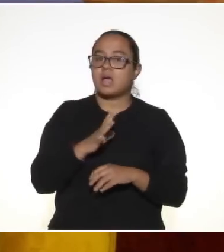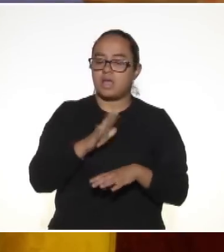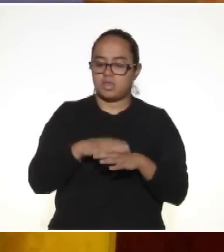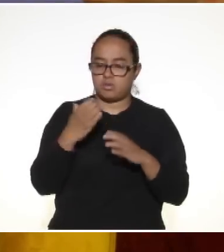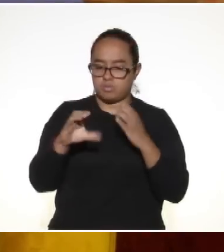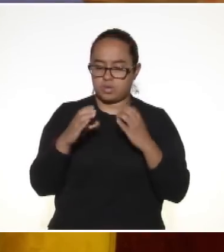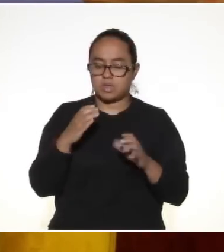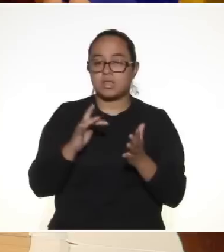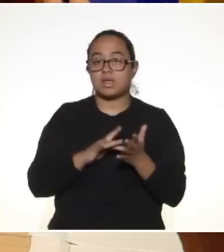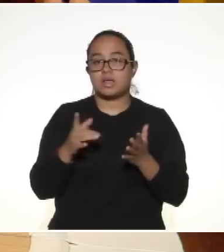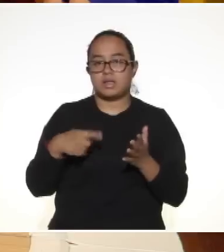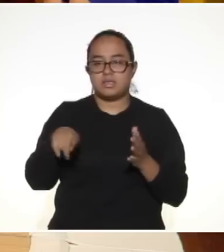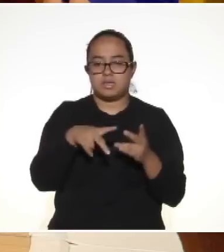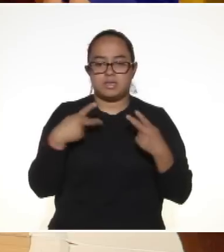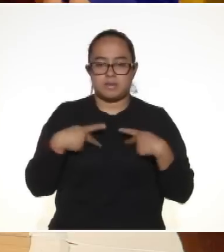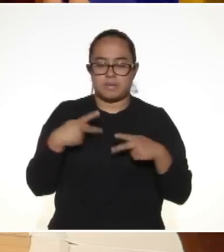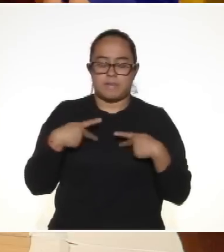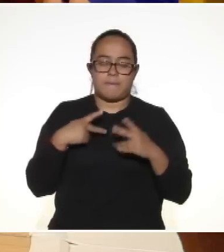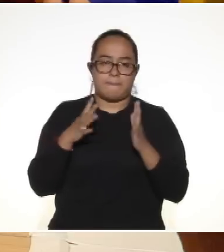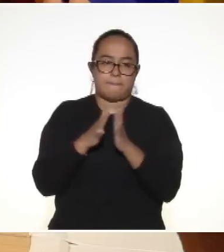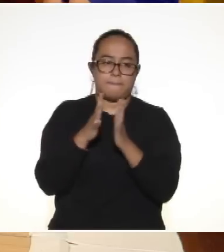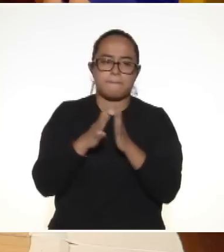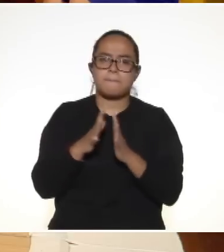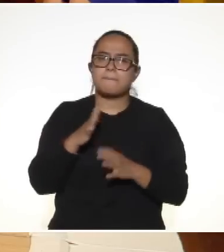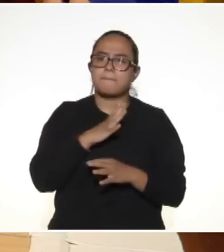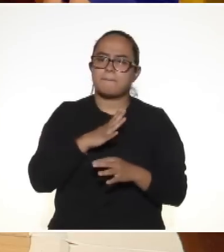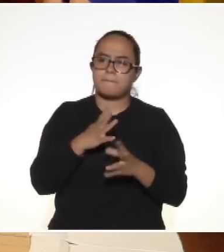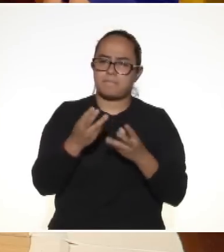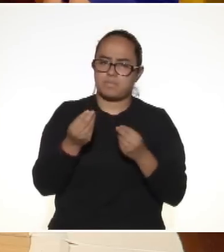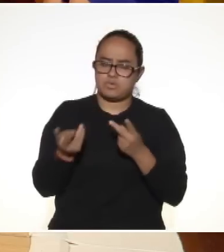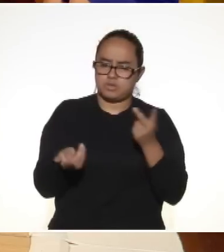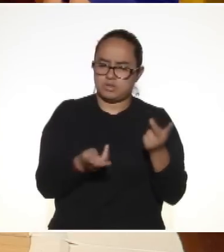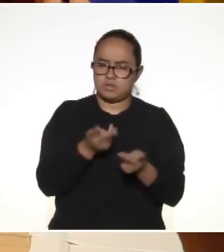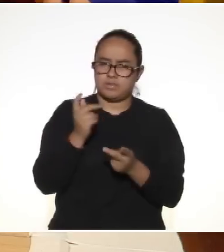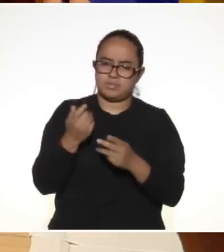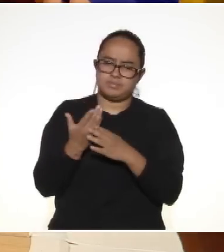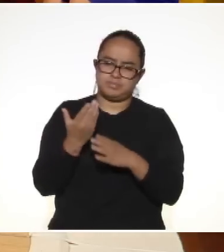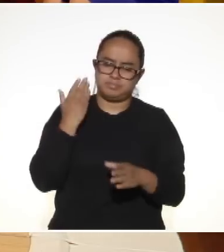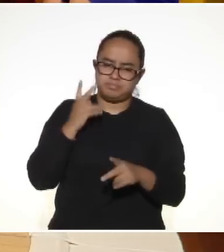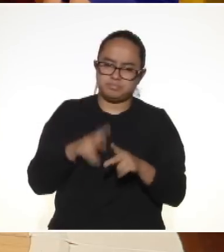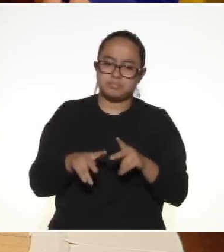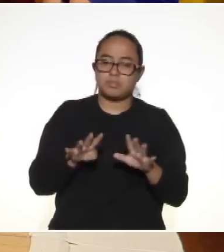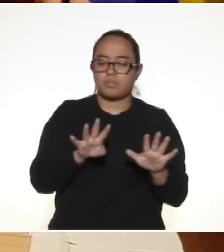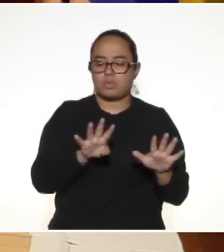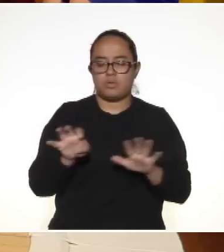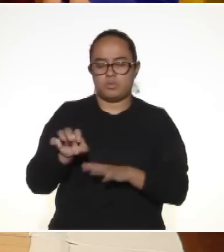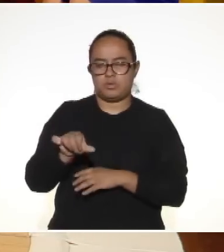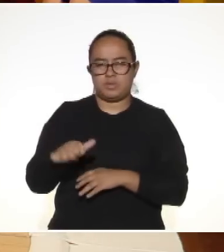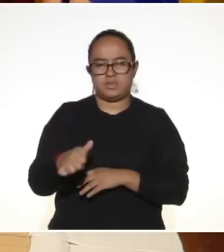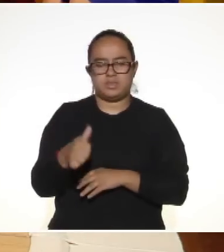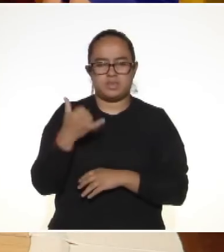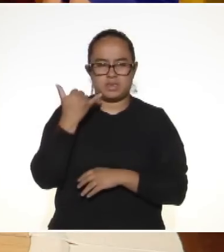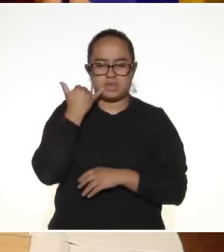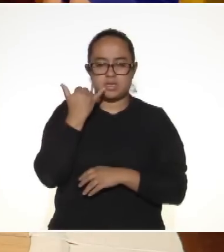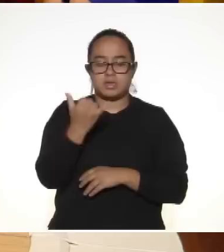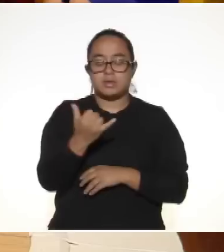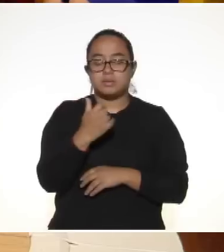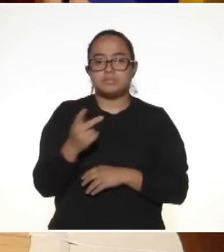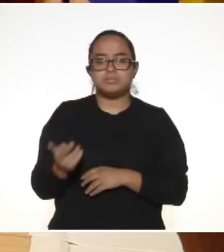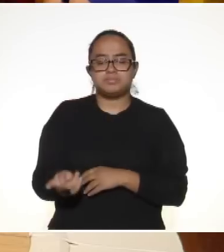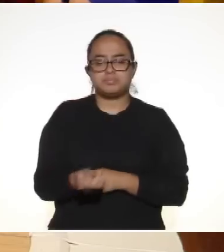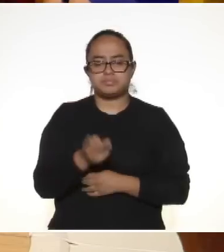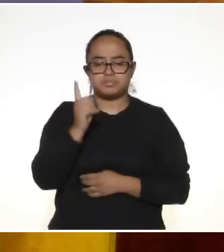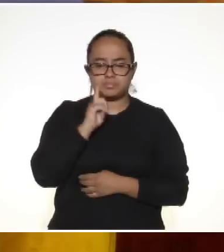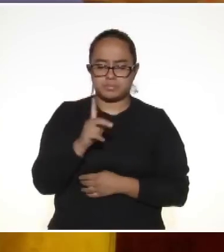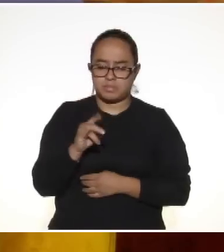por su participación. Hay varias preguntas que surgieron del bloque pasado. Hablando del 911, nos preguntaba